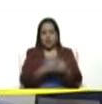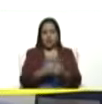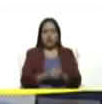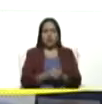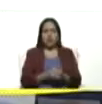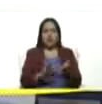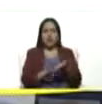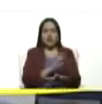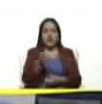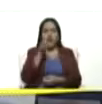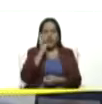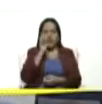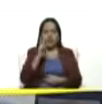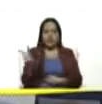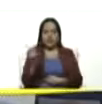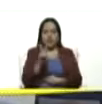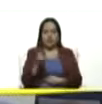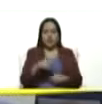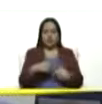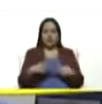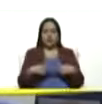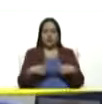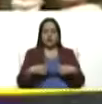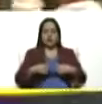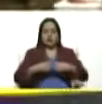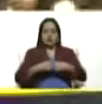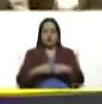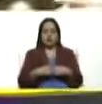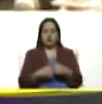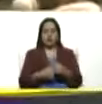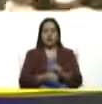del café venezolano, hemos pasado